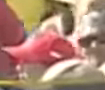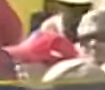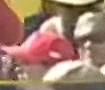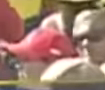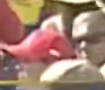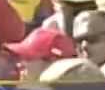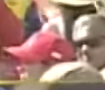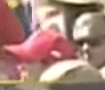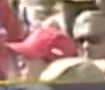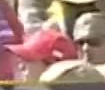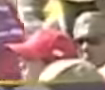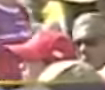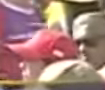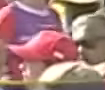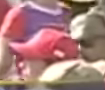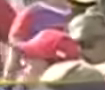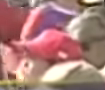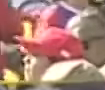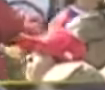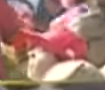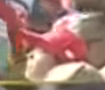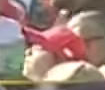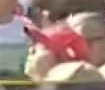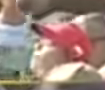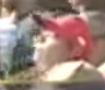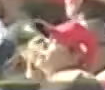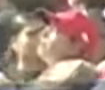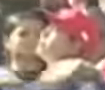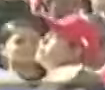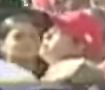Chávez. Destacó que en los peores momentos vividos en el país,